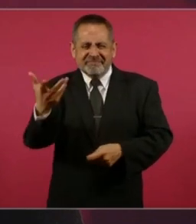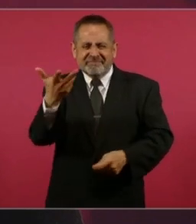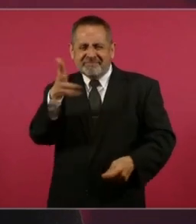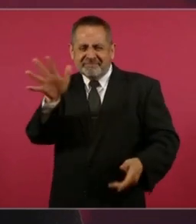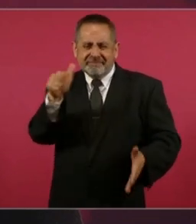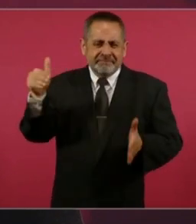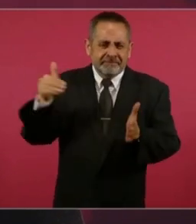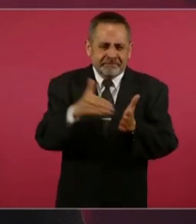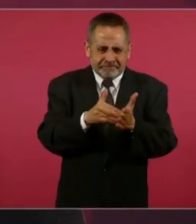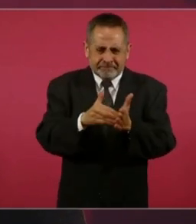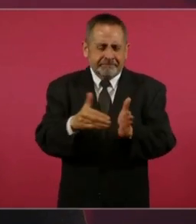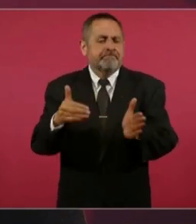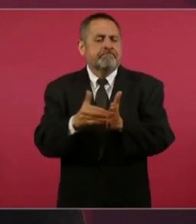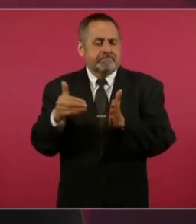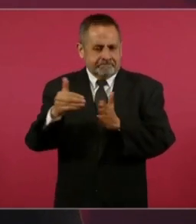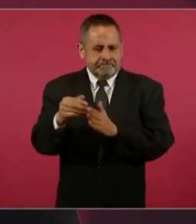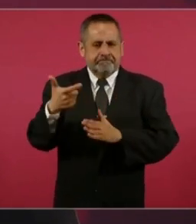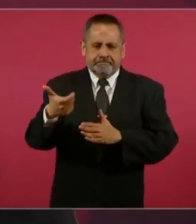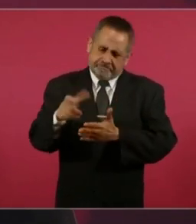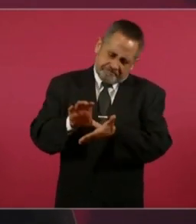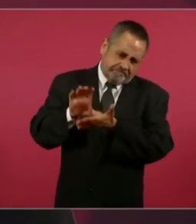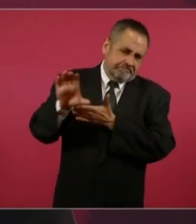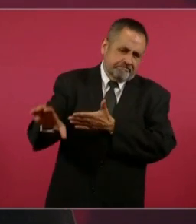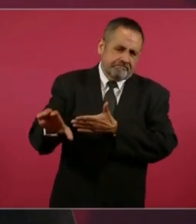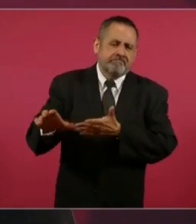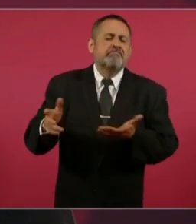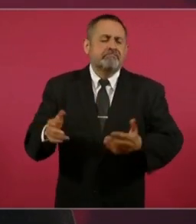110.000 millones de